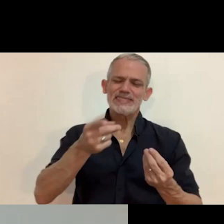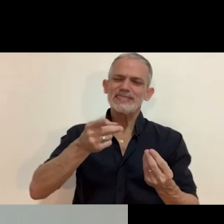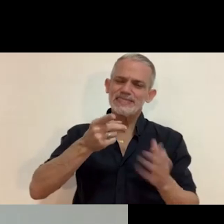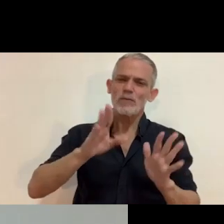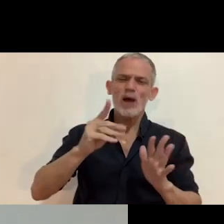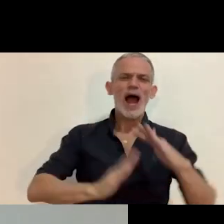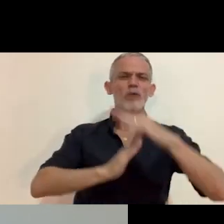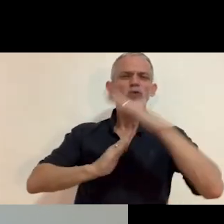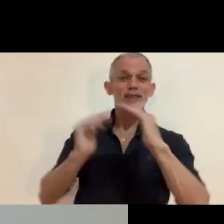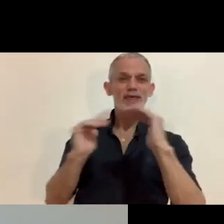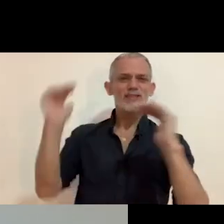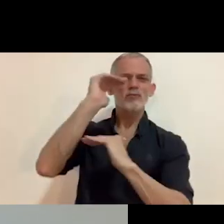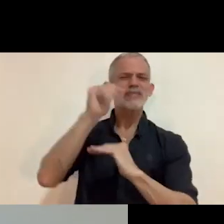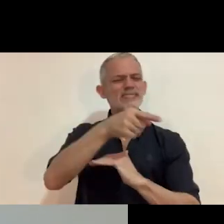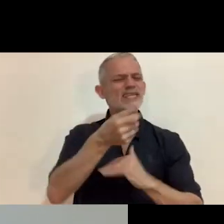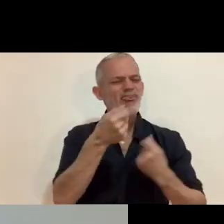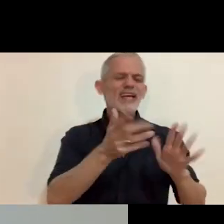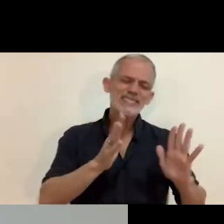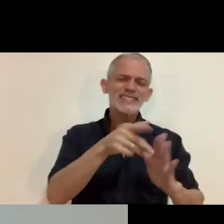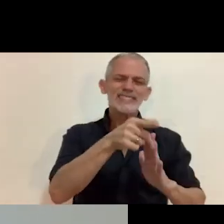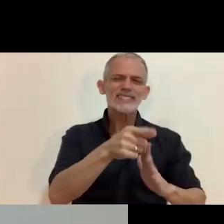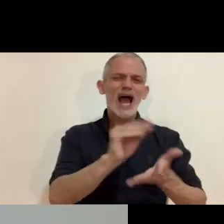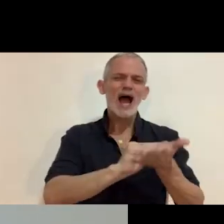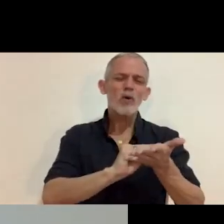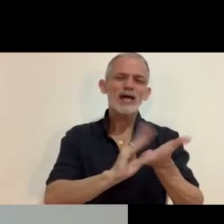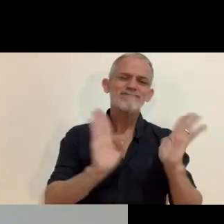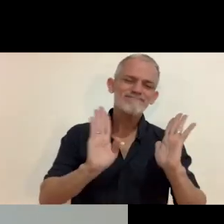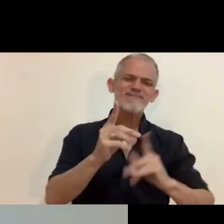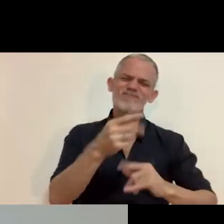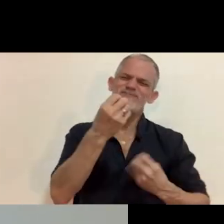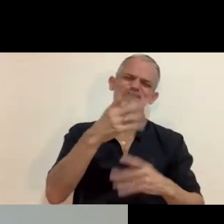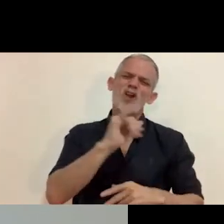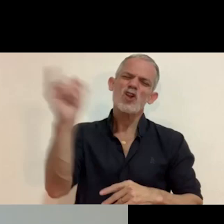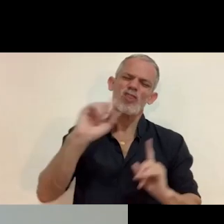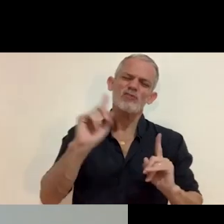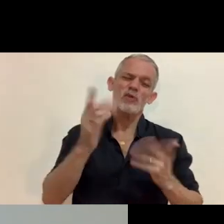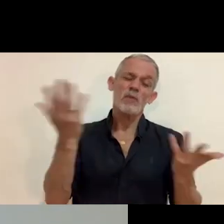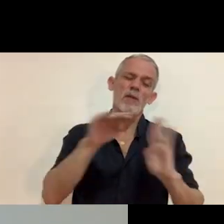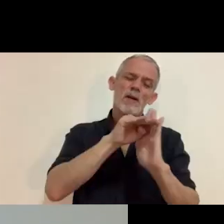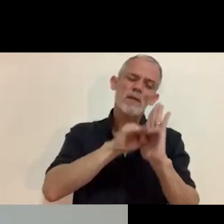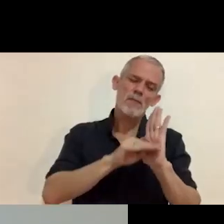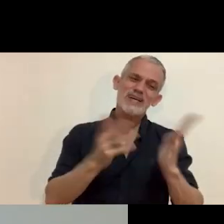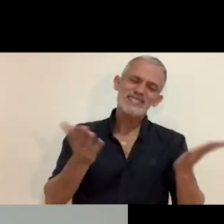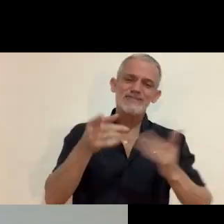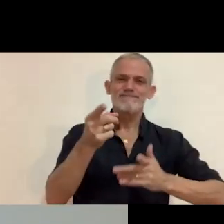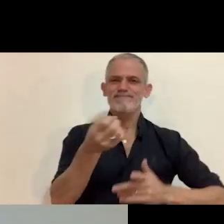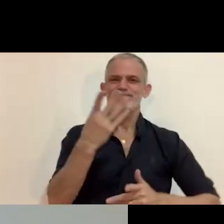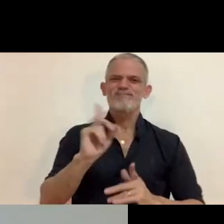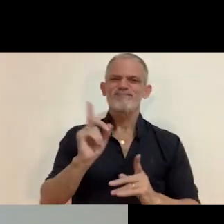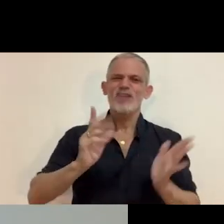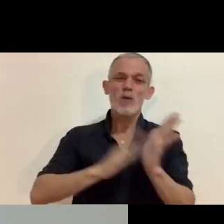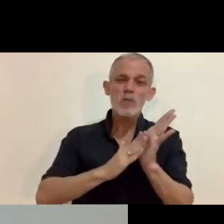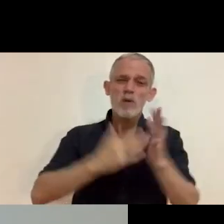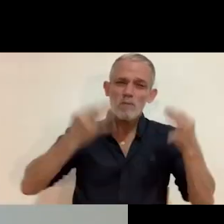autoridades superiores de que, bueno, elegís no denunciar porque hay determinadas cuestiones que no te acreditarían